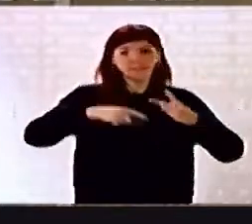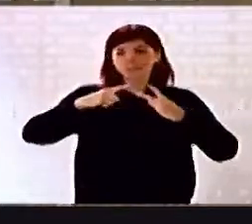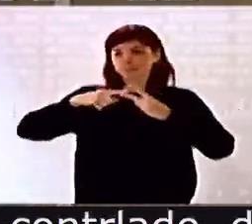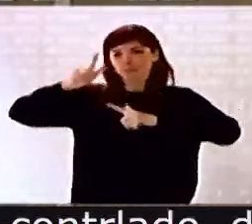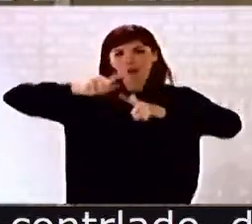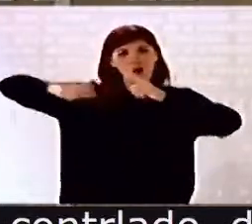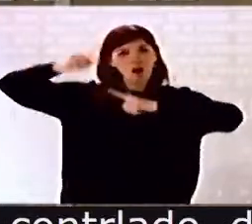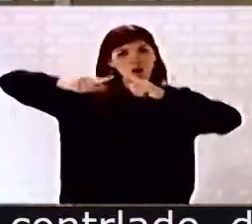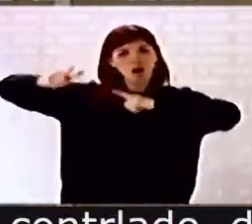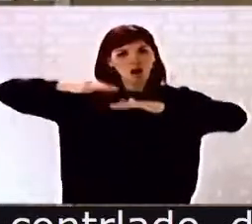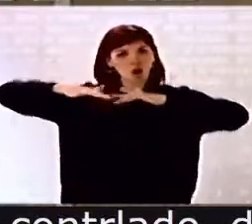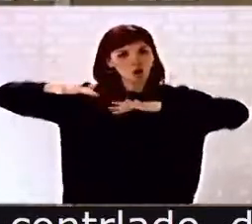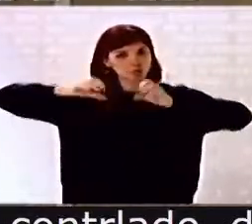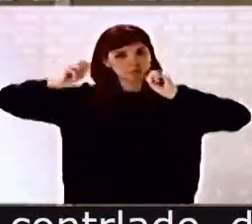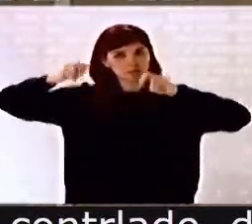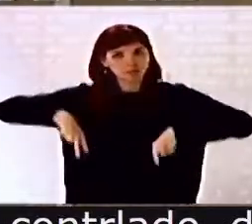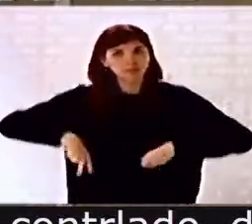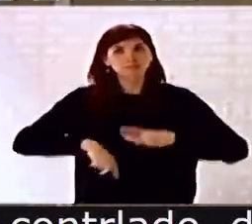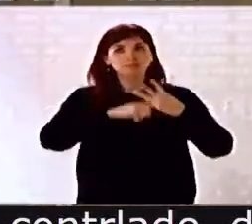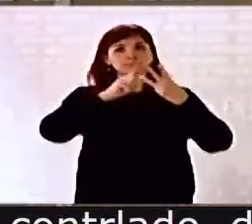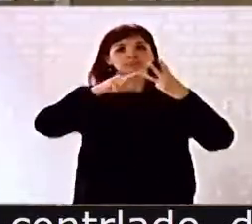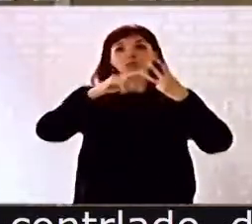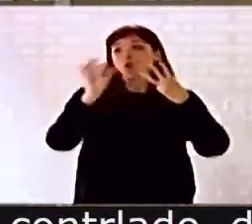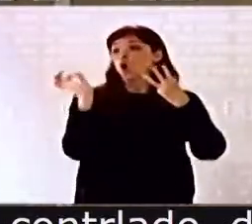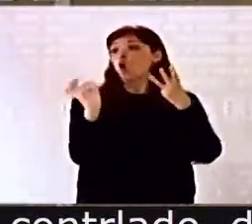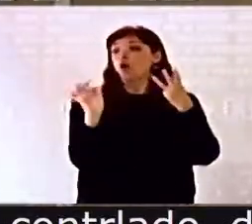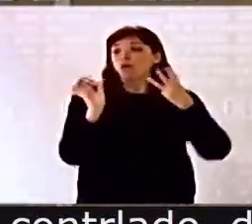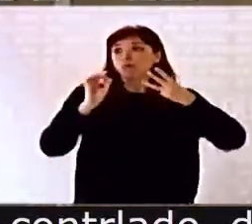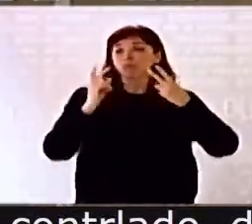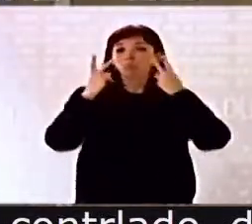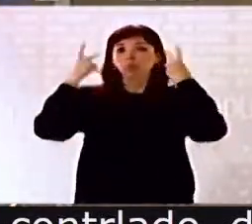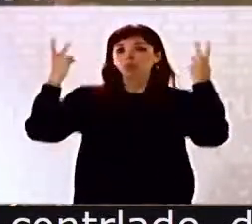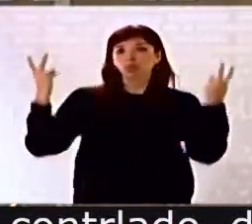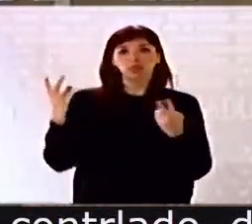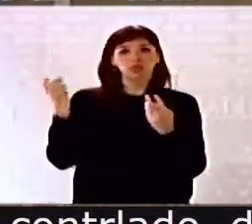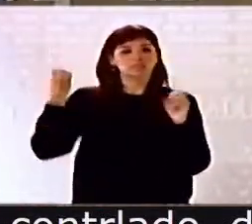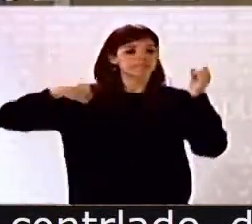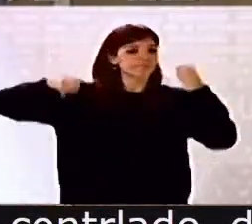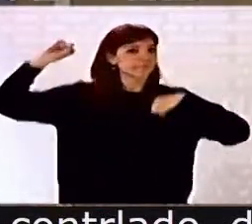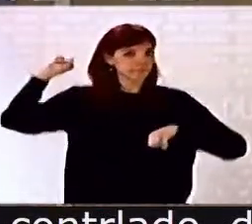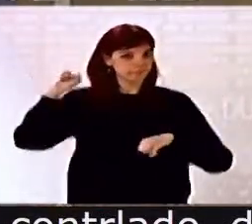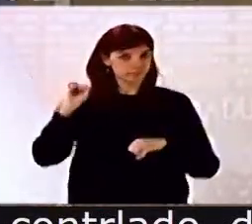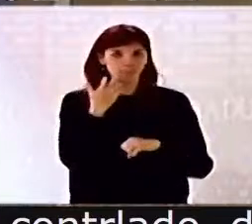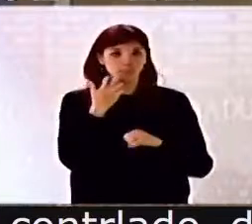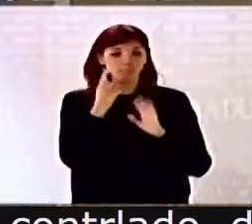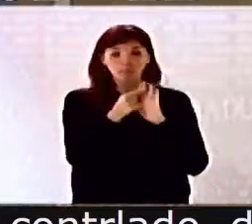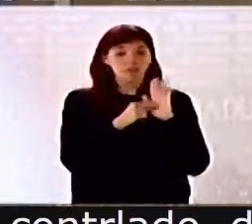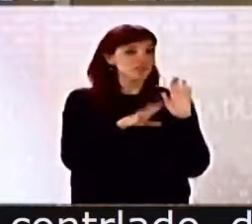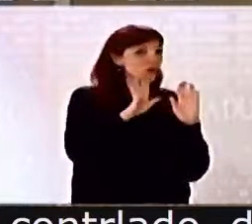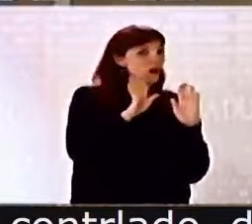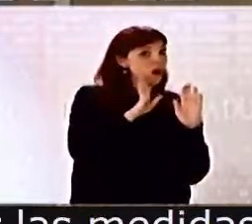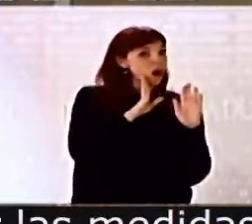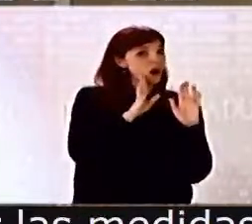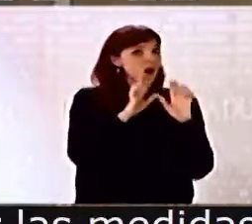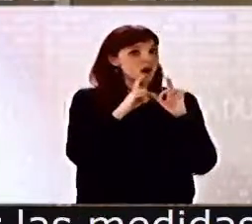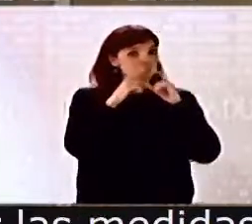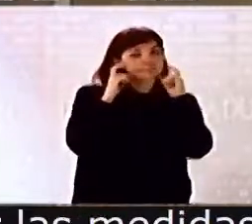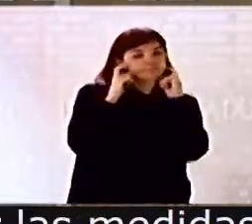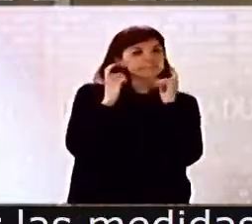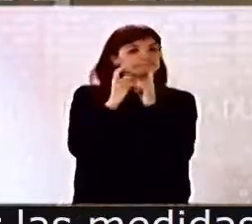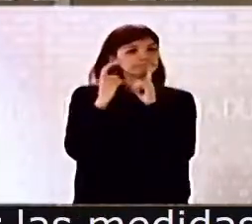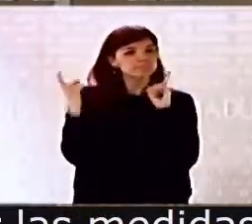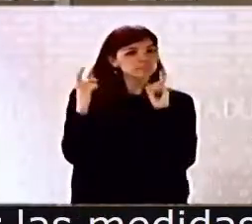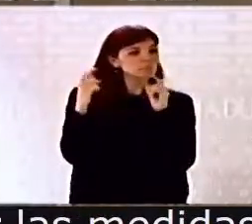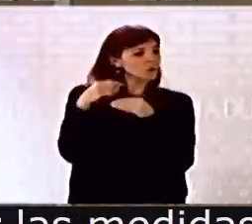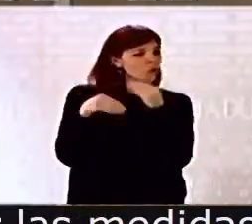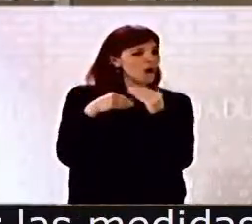movilidad y de no aplicar o relajar las medidas de contención, las medidas de